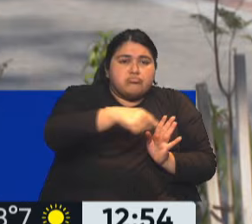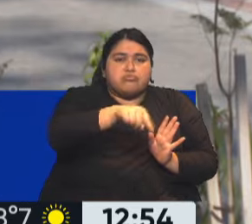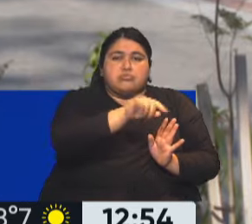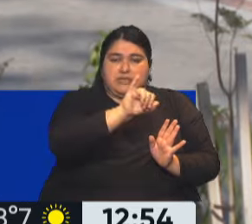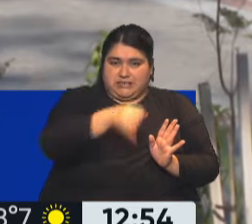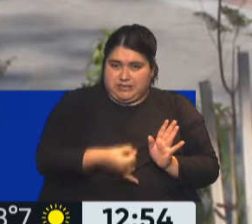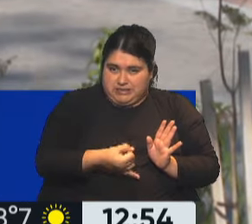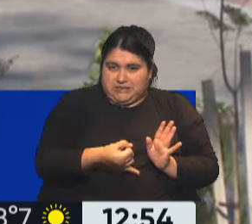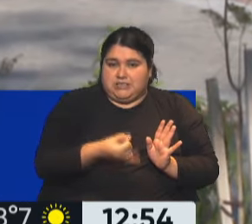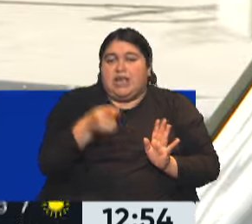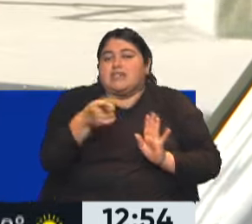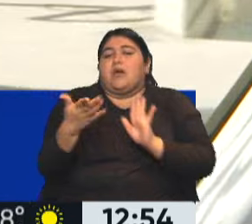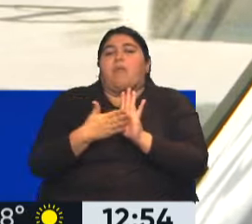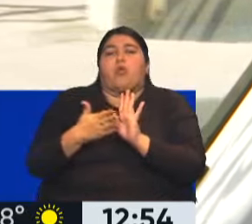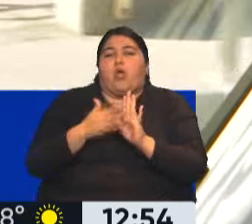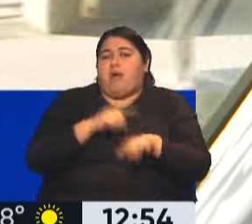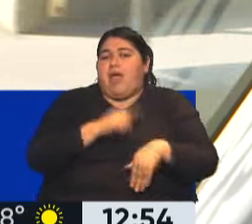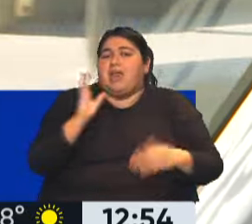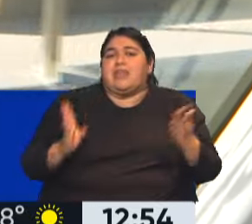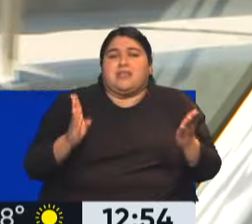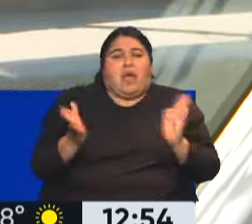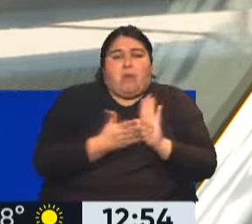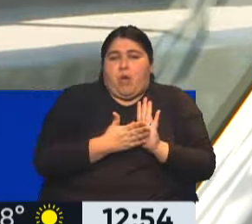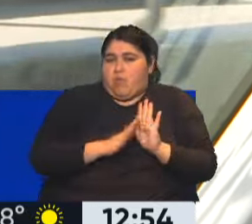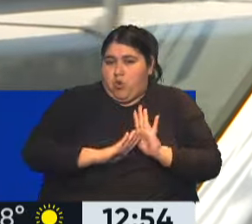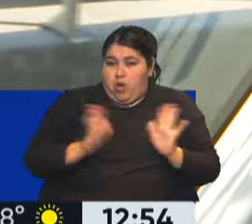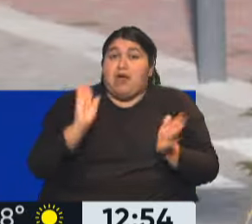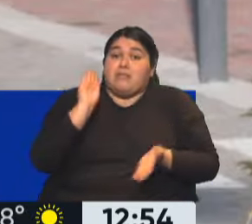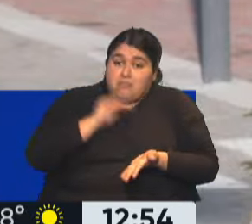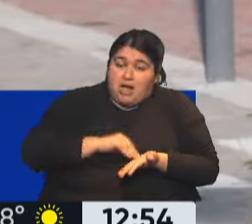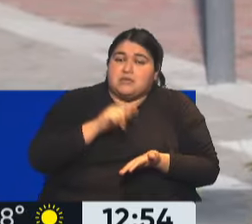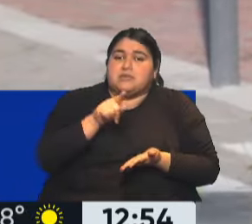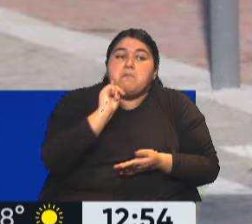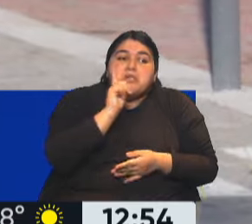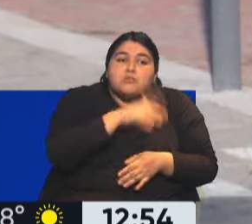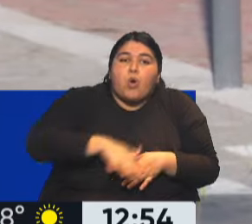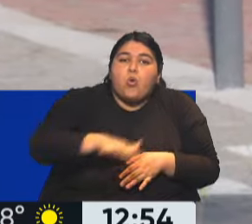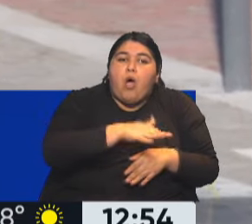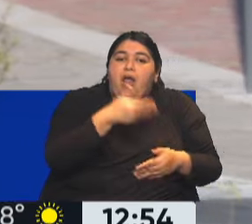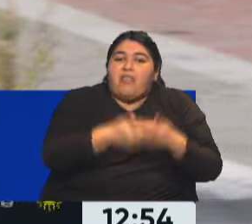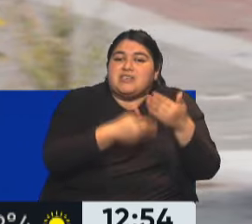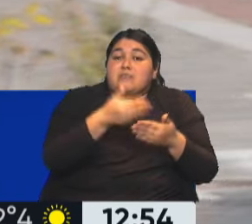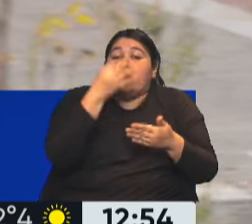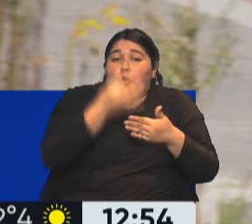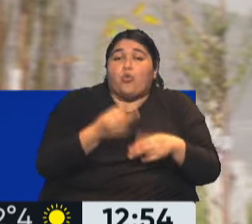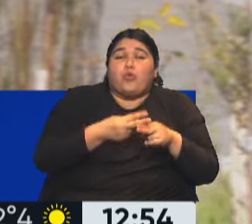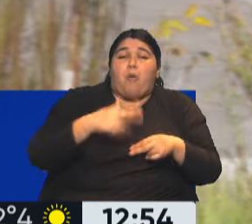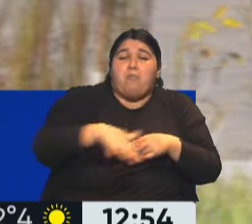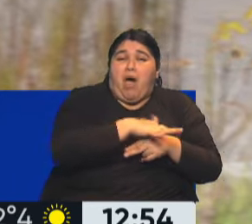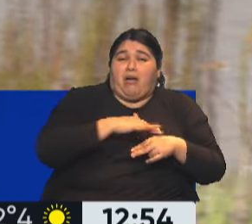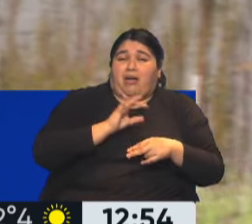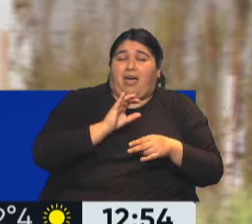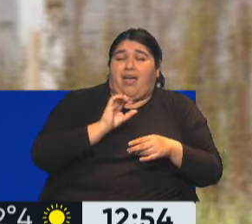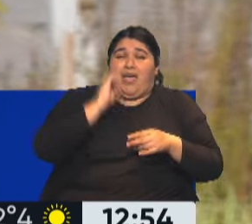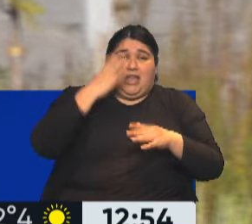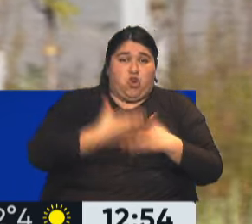decirlo, claro. ¿No? Está todo en plena etapa experimental. Claro, y también se está desarrollando ese lugar, precisamente que es el Parque de la Innovación, que ocupa